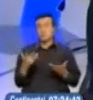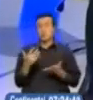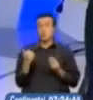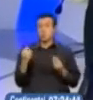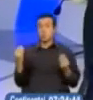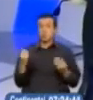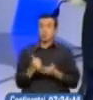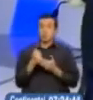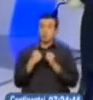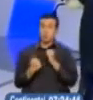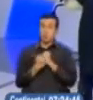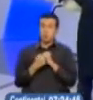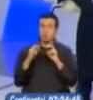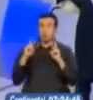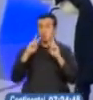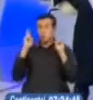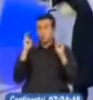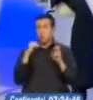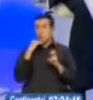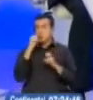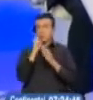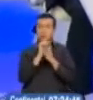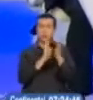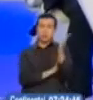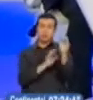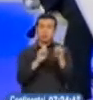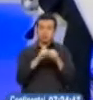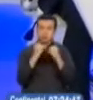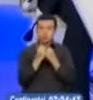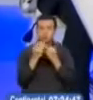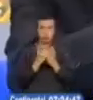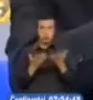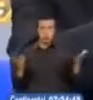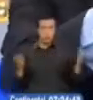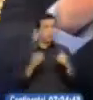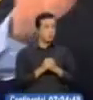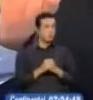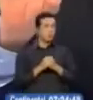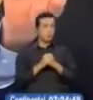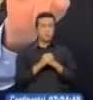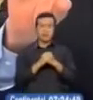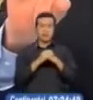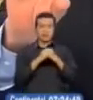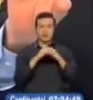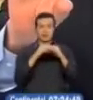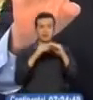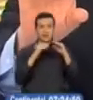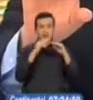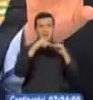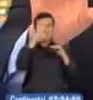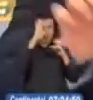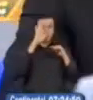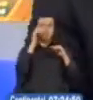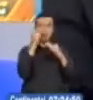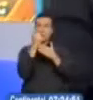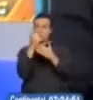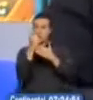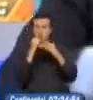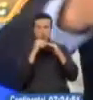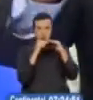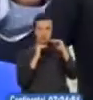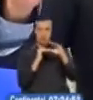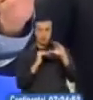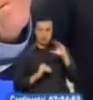beneficios que se reciben de algunos programas sociales. O sea, que estaríamos hablando que la línea sensible de este proyecto político está entre